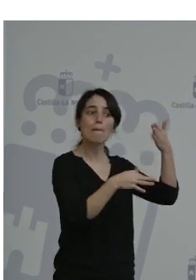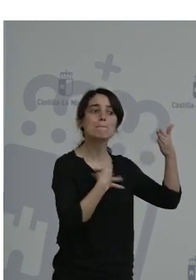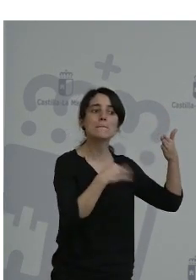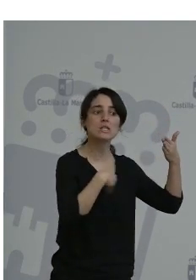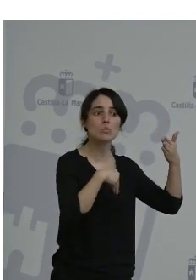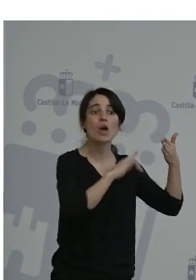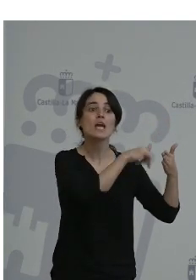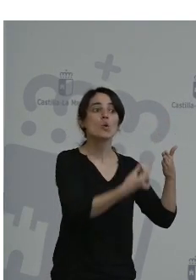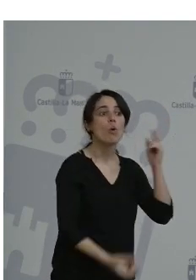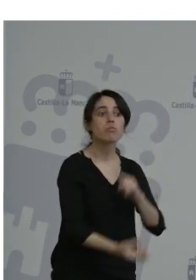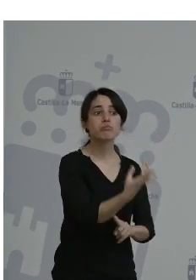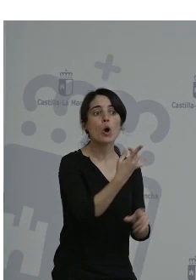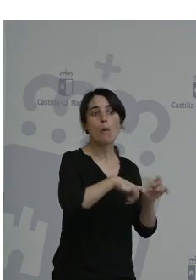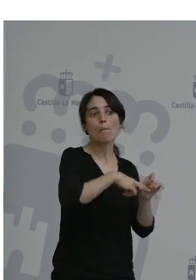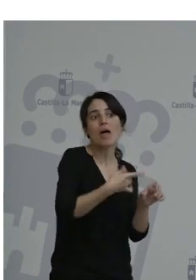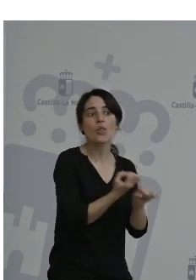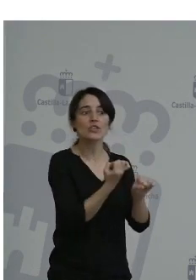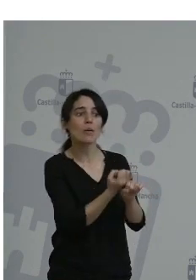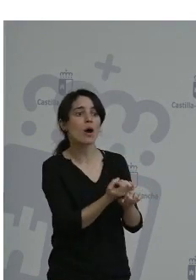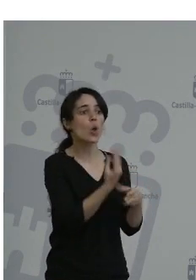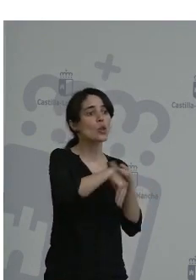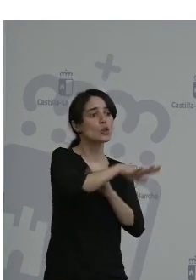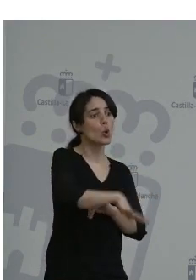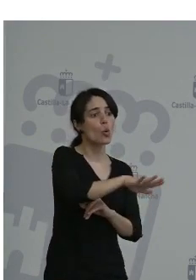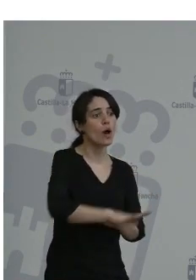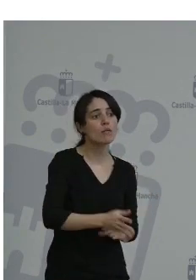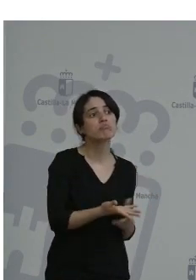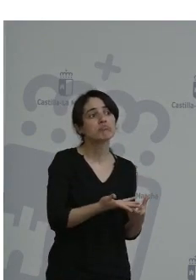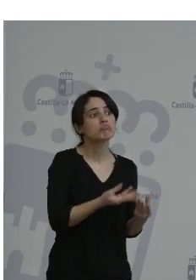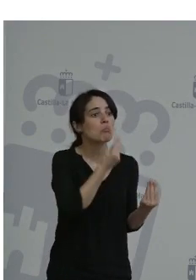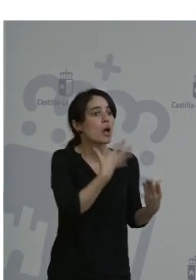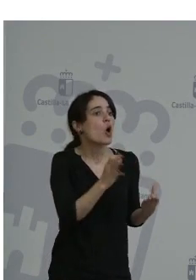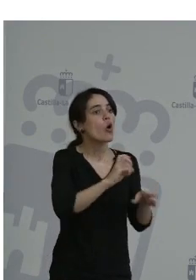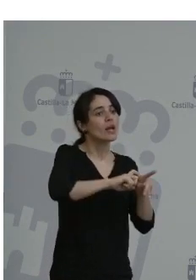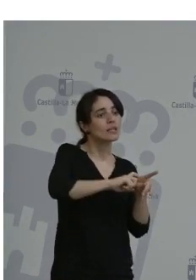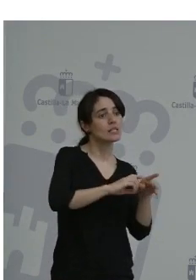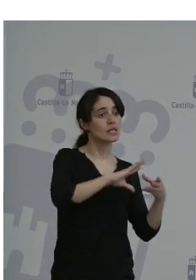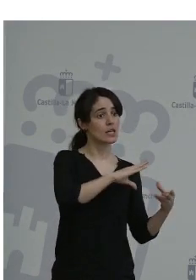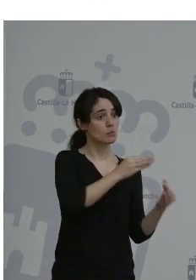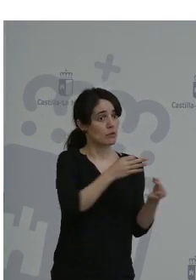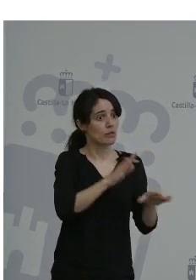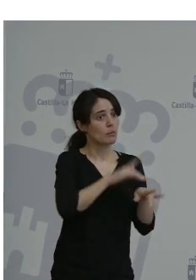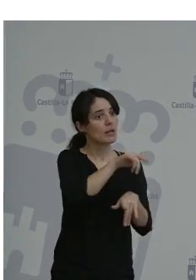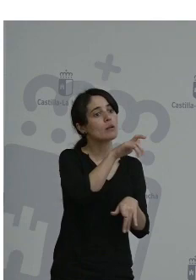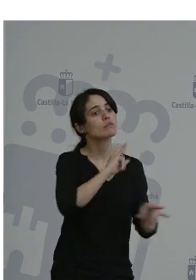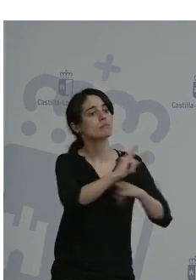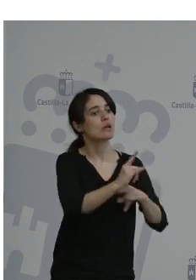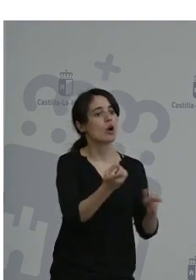surja otro empleo en un sitio y con unas características adecuadas se le vuelve a llamar.